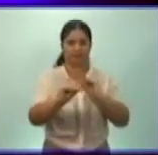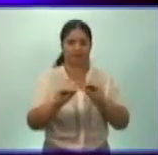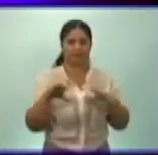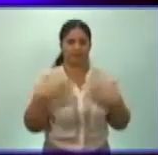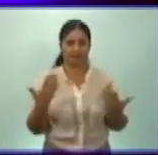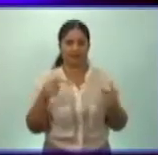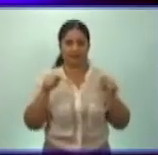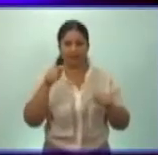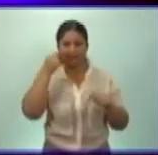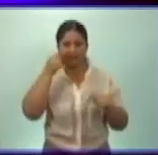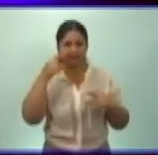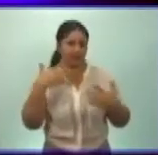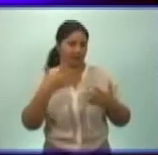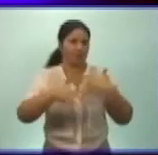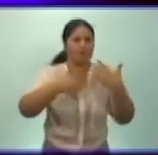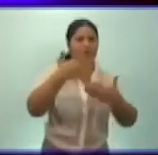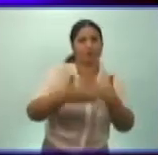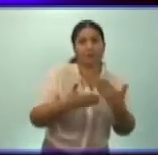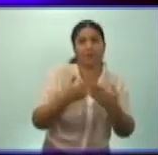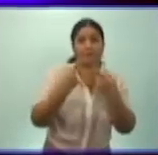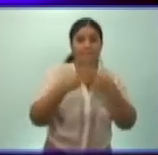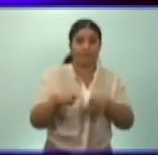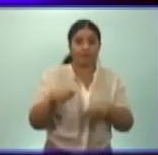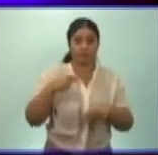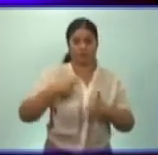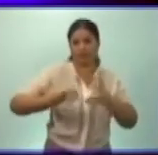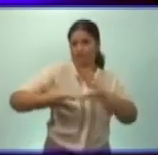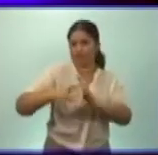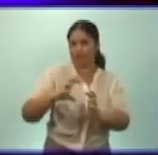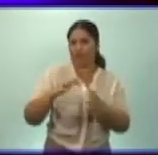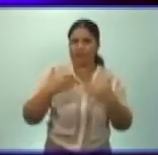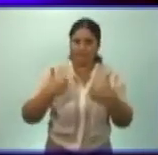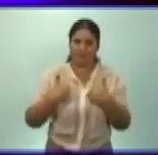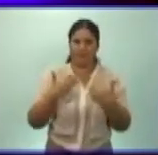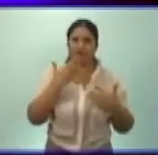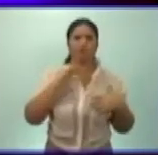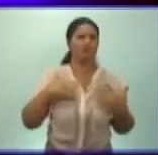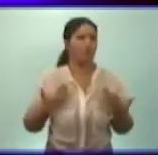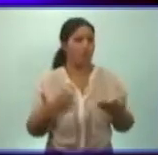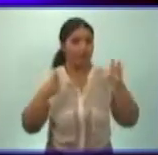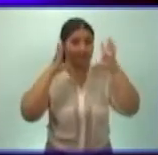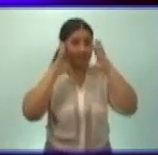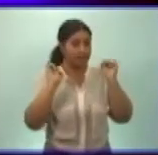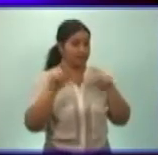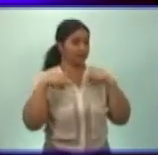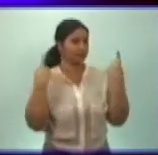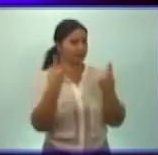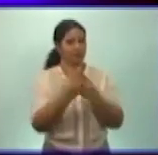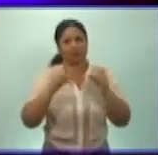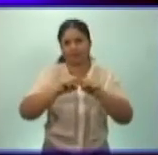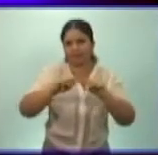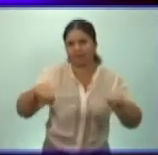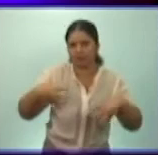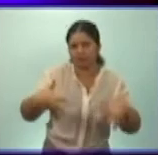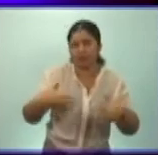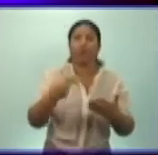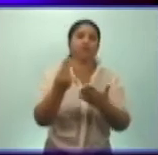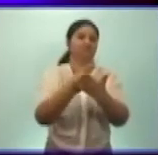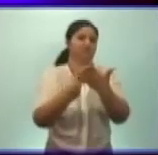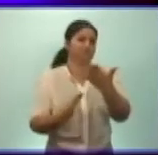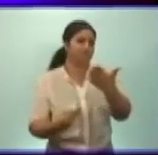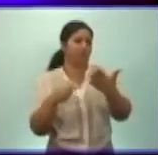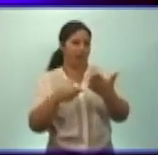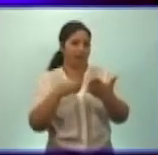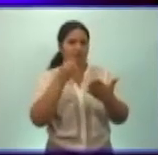siglo. Y como la hipocresía es, sin duda, uno de los más en uso, de los más molestos